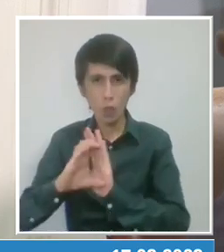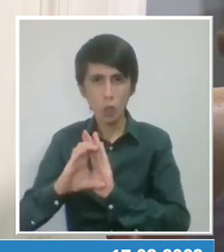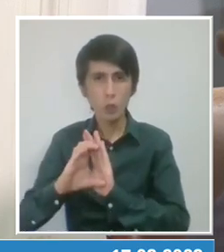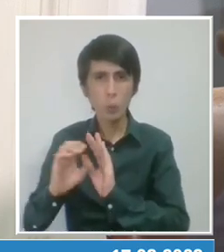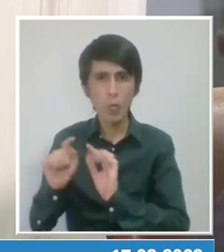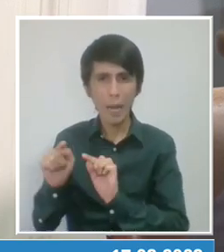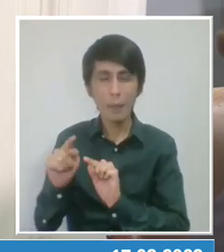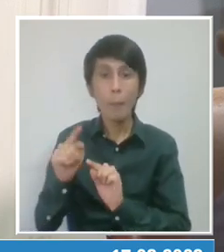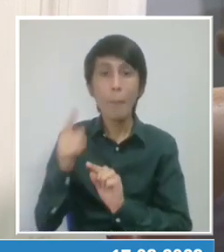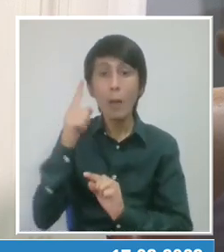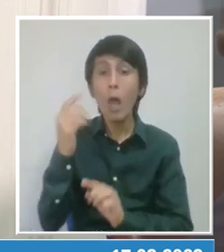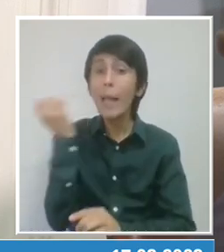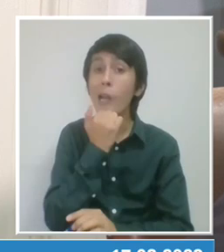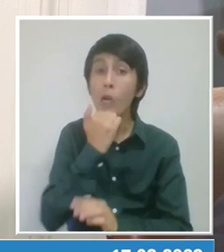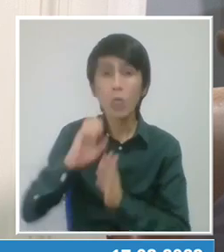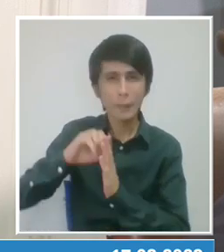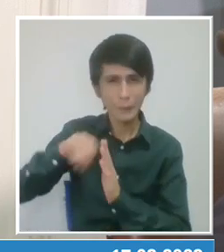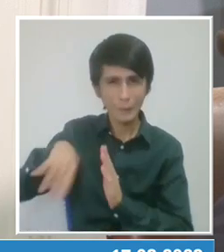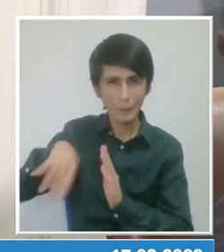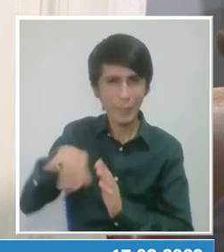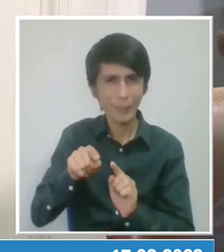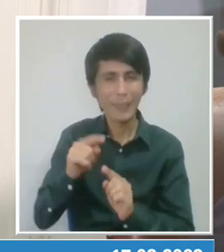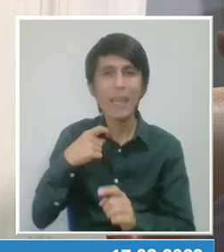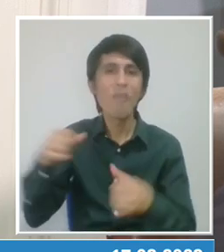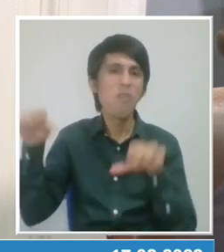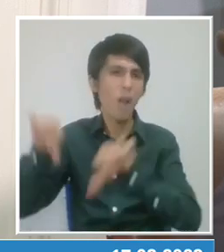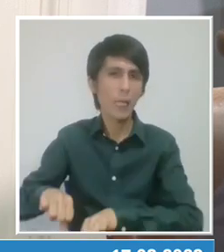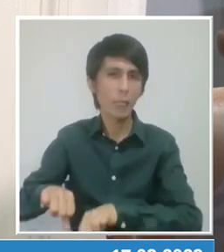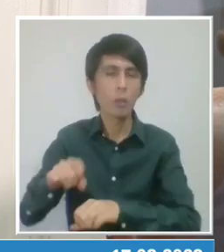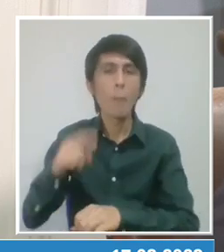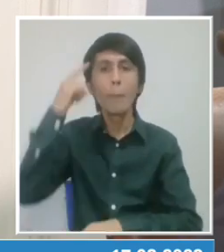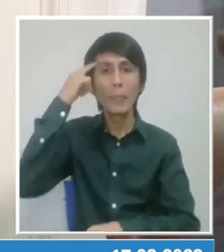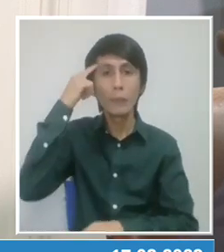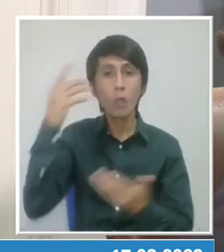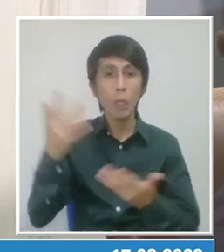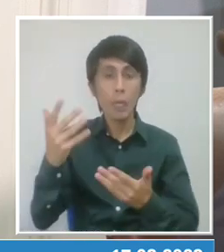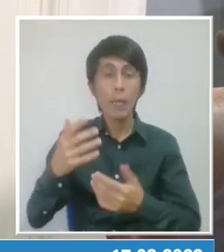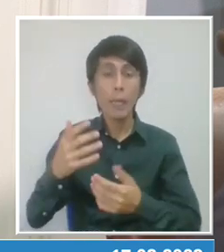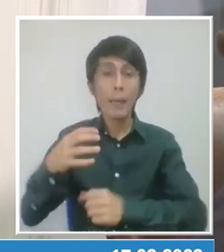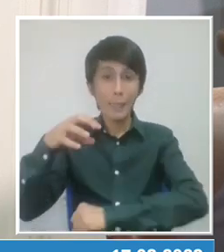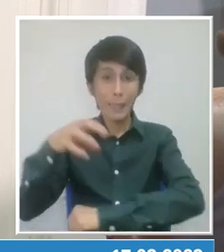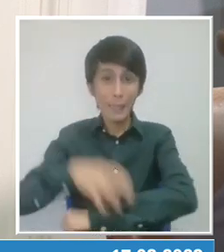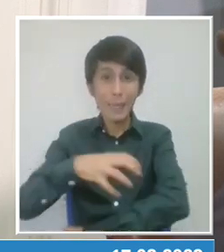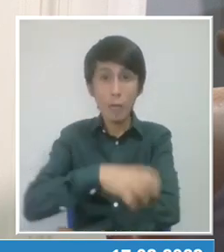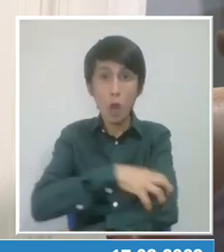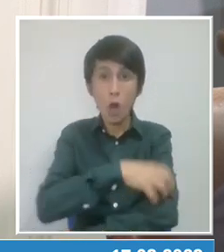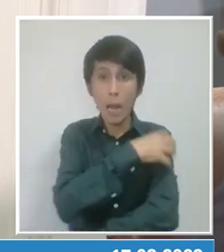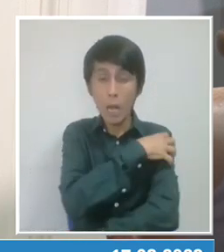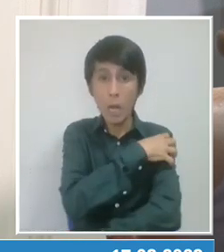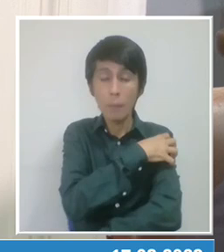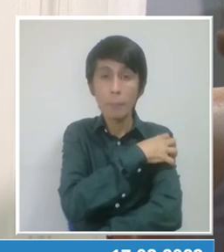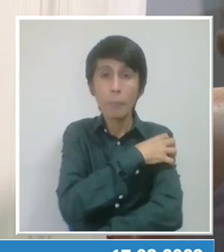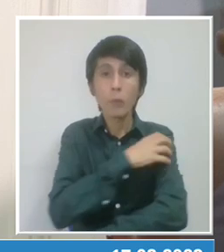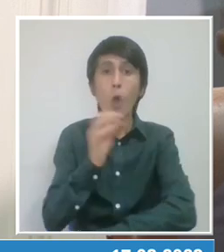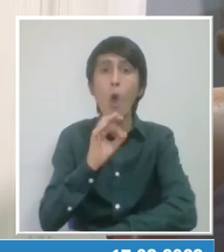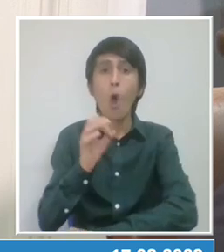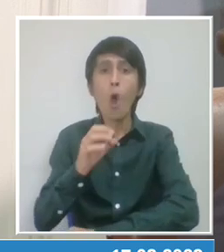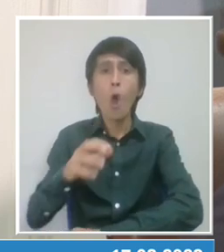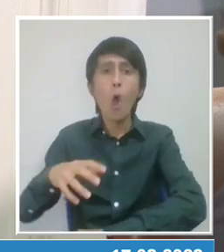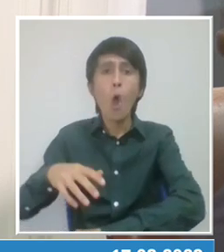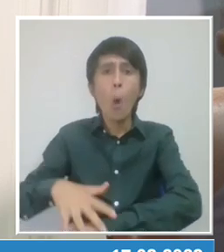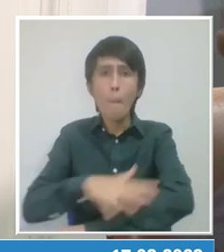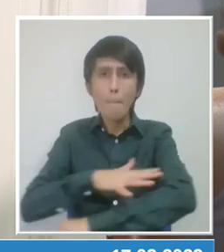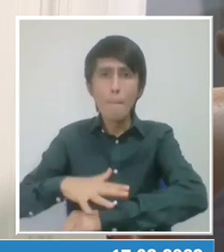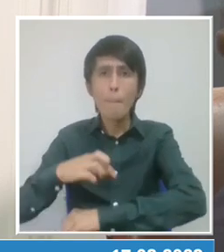esto, de pensar que a nivel regional, incluso provincial y comunal,